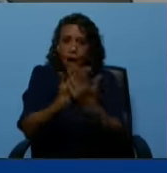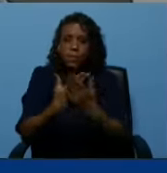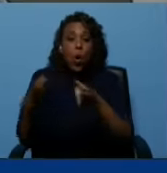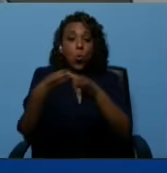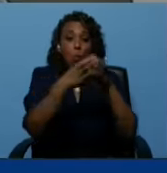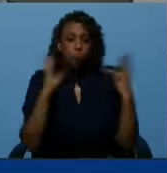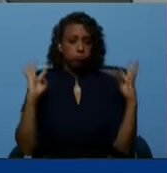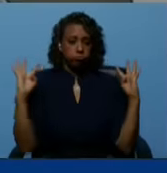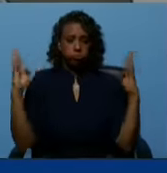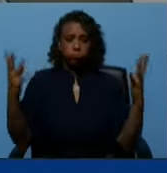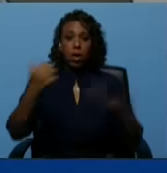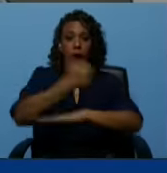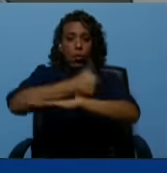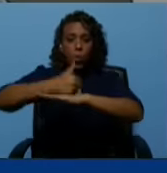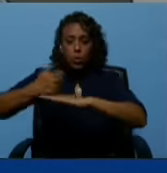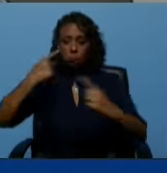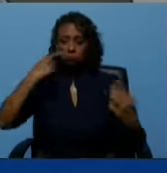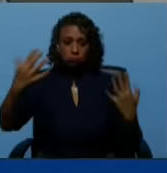equipo.